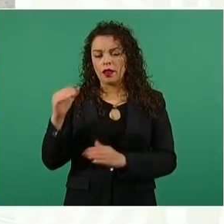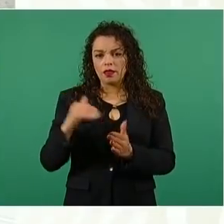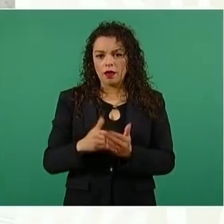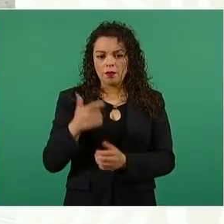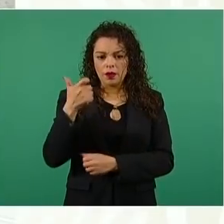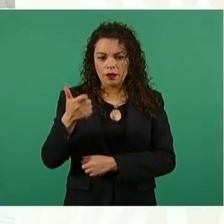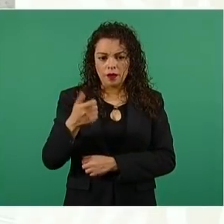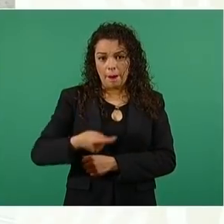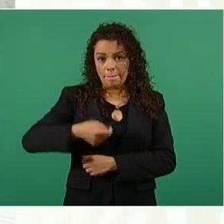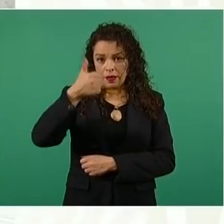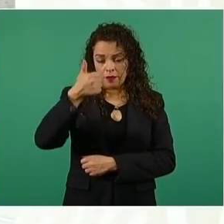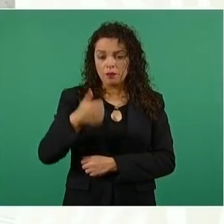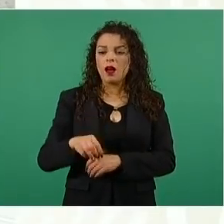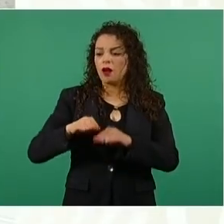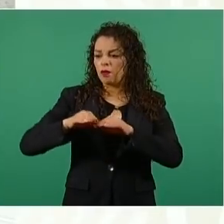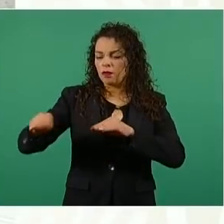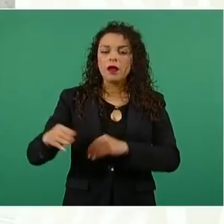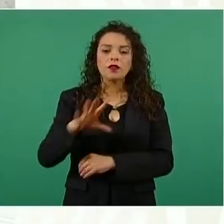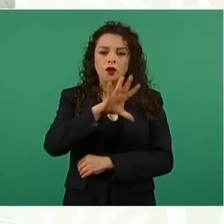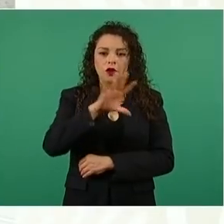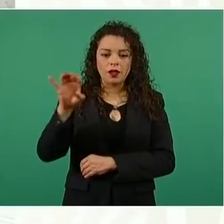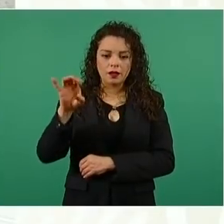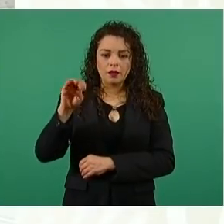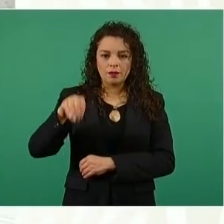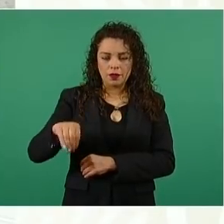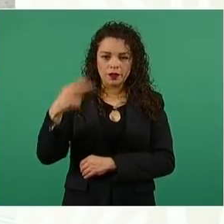con 500 metros cuadrados,